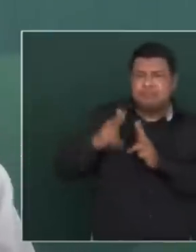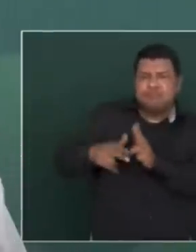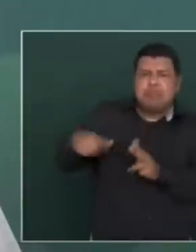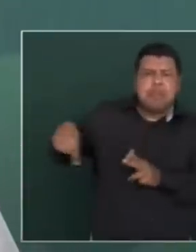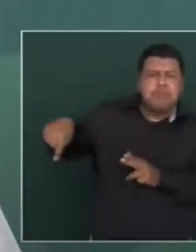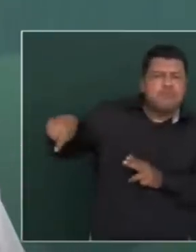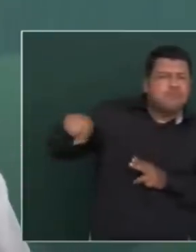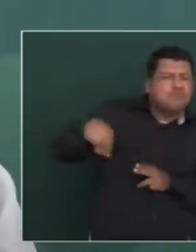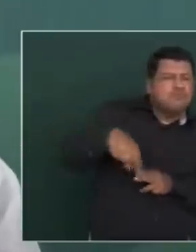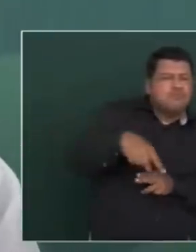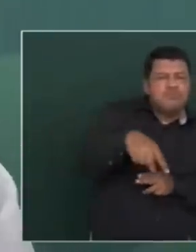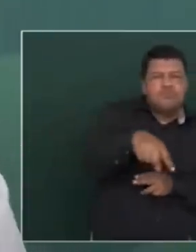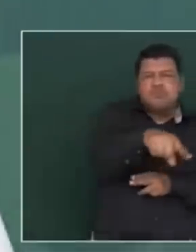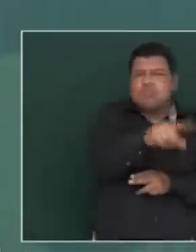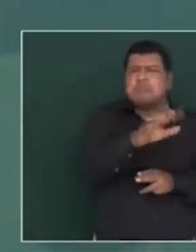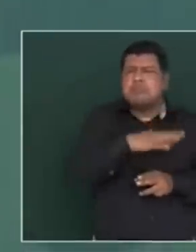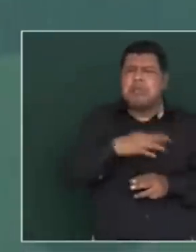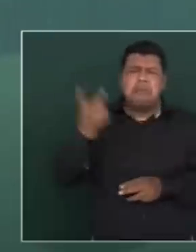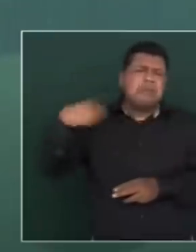Y Zedillo,